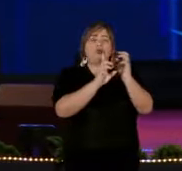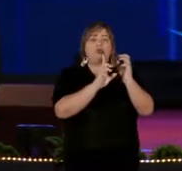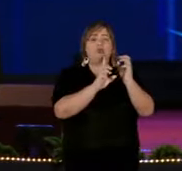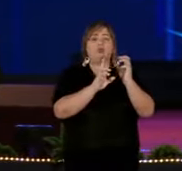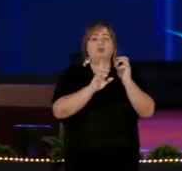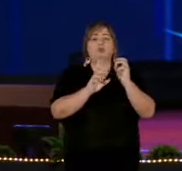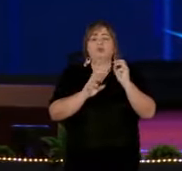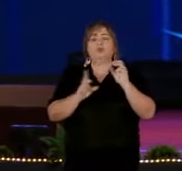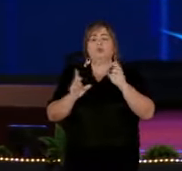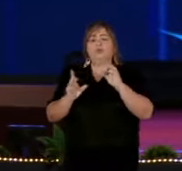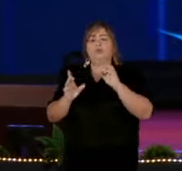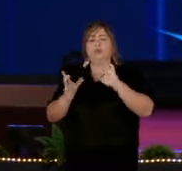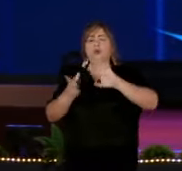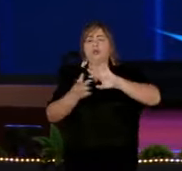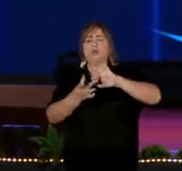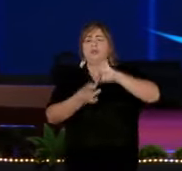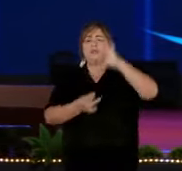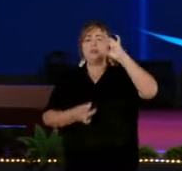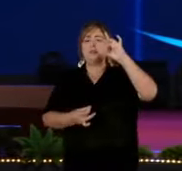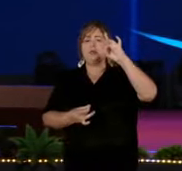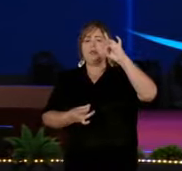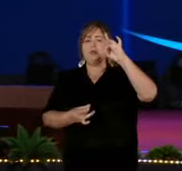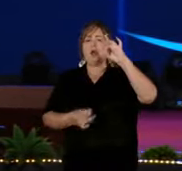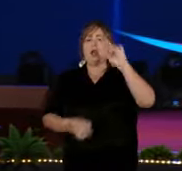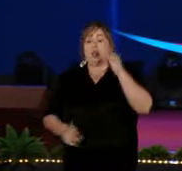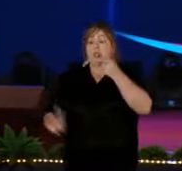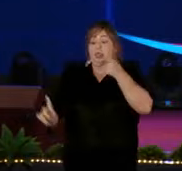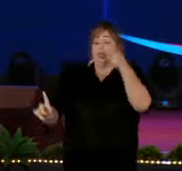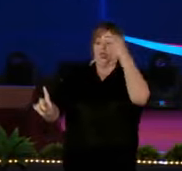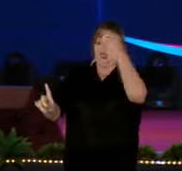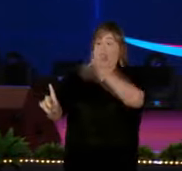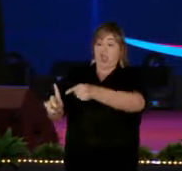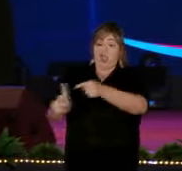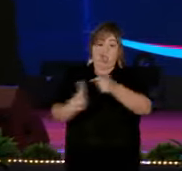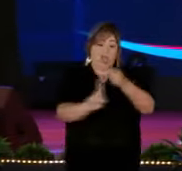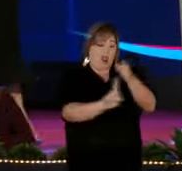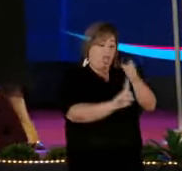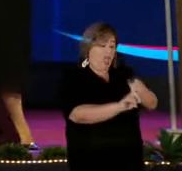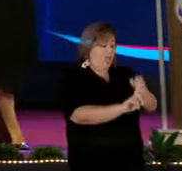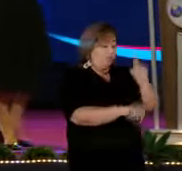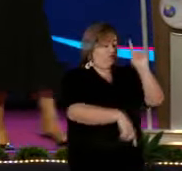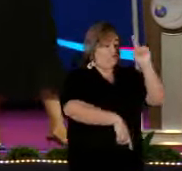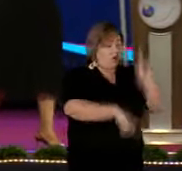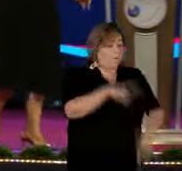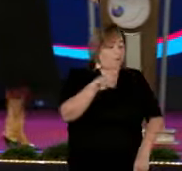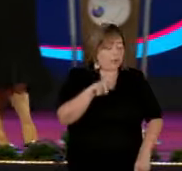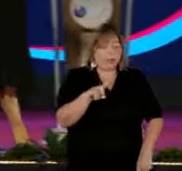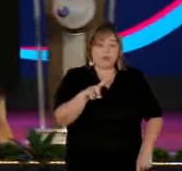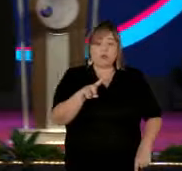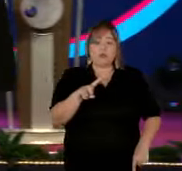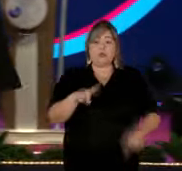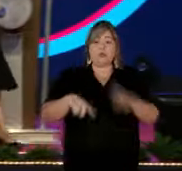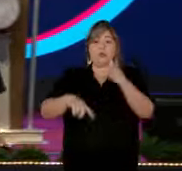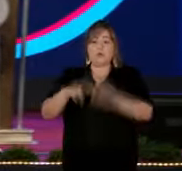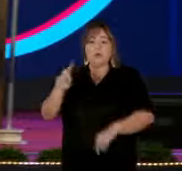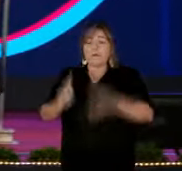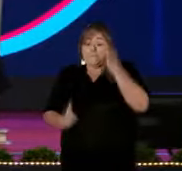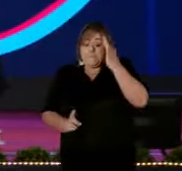vestido y revestido. Y dicen, con esa y con ese no me puedo meter. Porque tiene